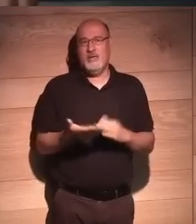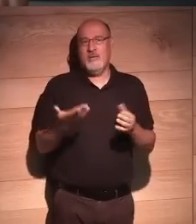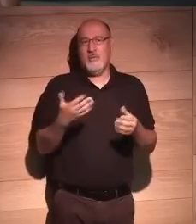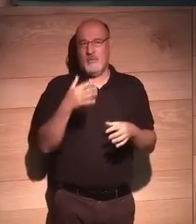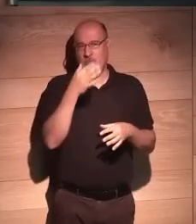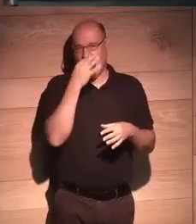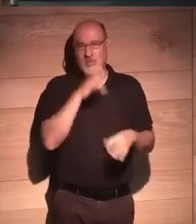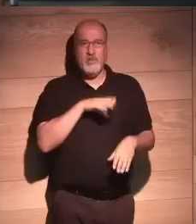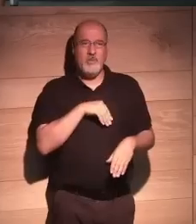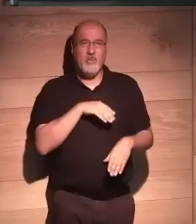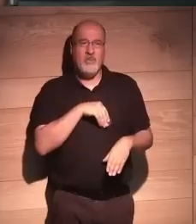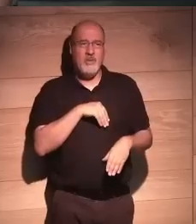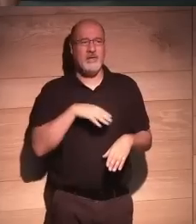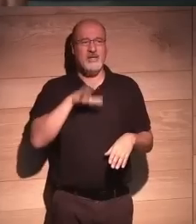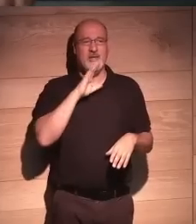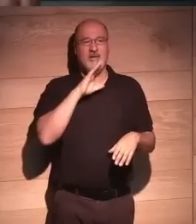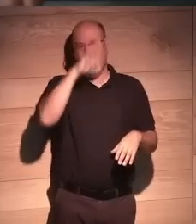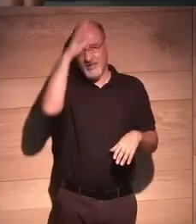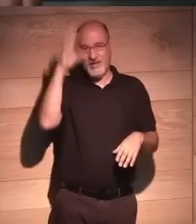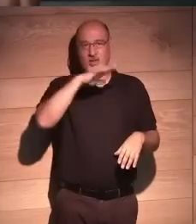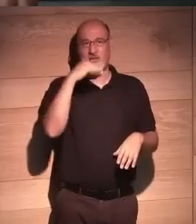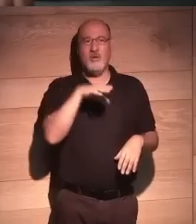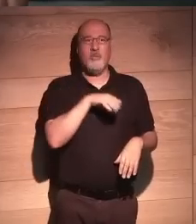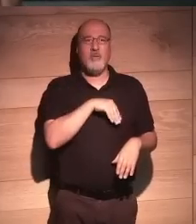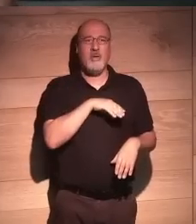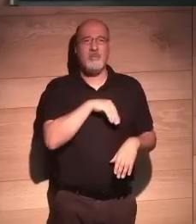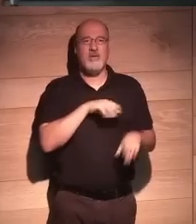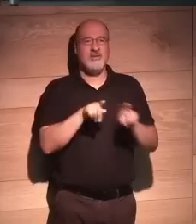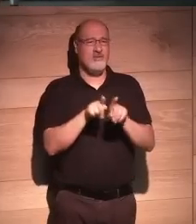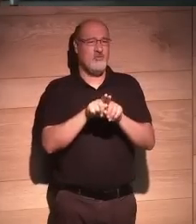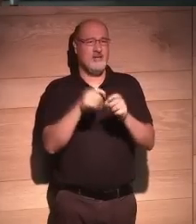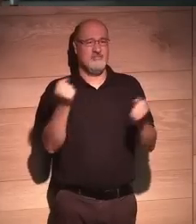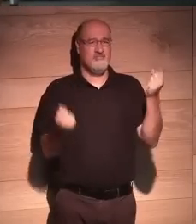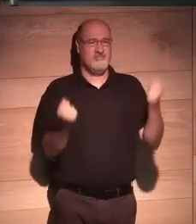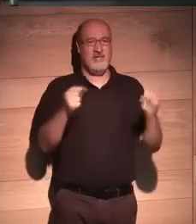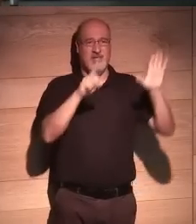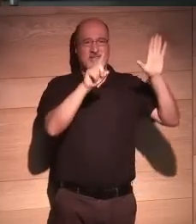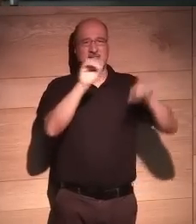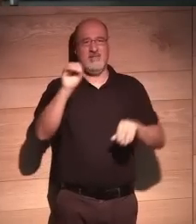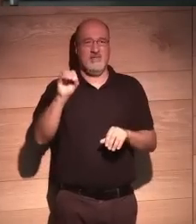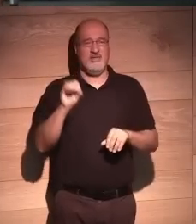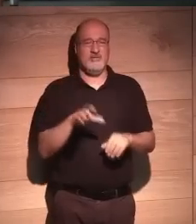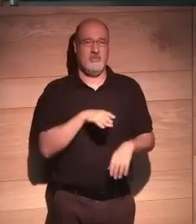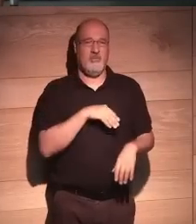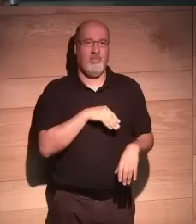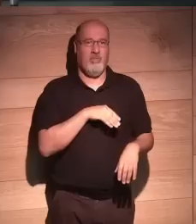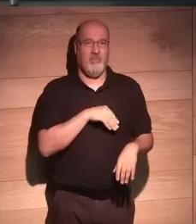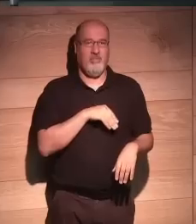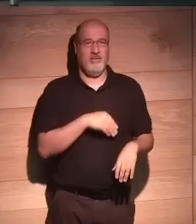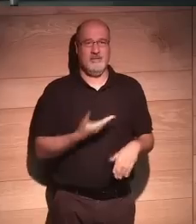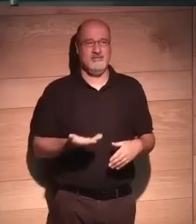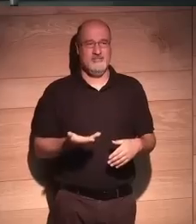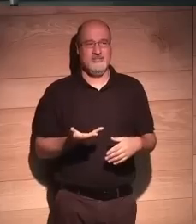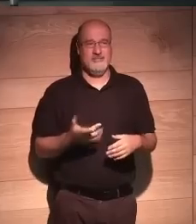Vosotros, no. Bueno, es absolutamente moña. Es como el ahora, 600. Con esa mirada, Es sí, como con el esa 600. mirada, Claro, ahora, pero hombre, es la que la- mirada de ahora, pero Claro.